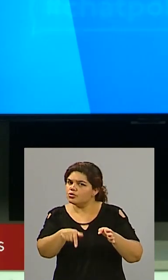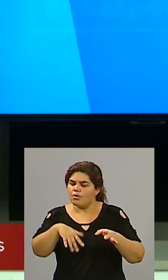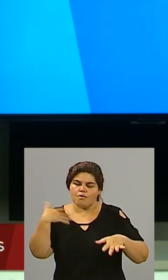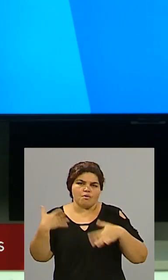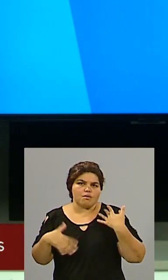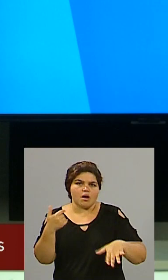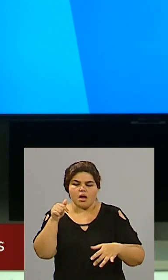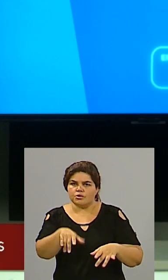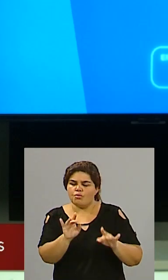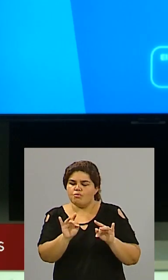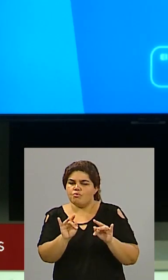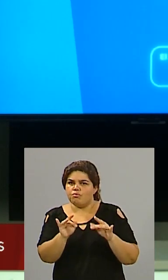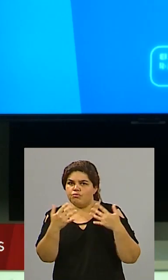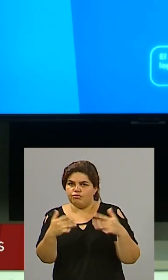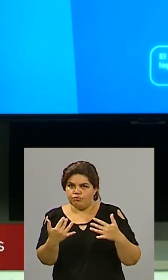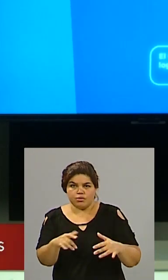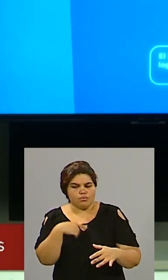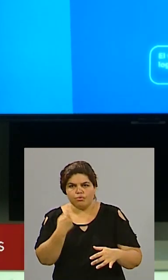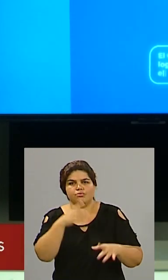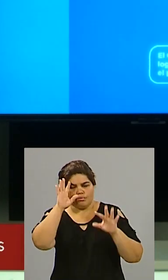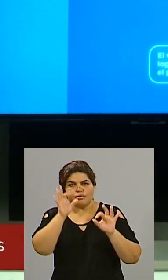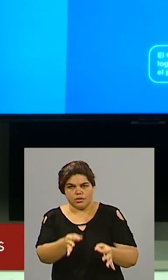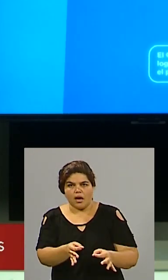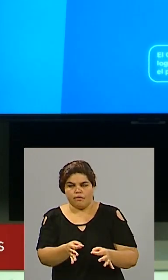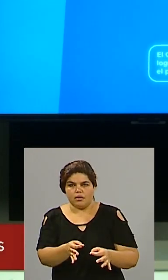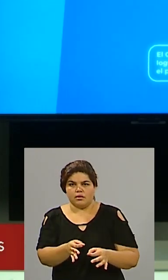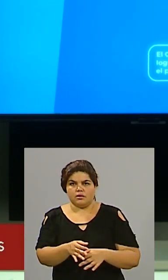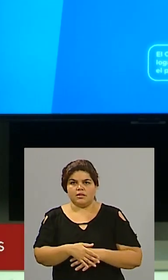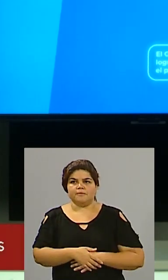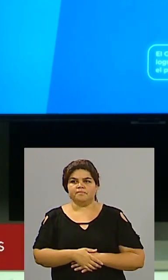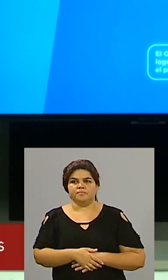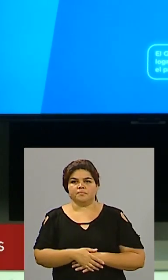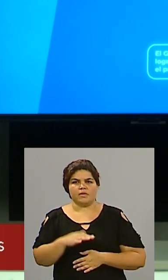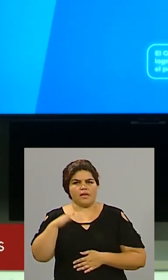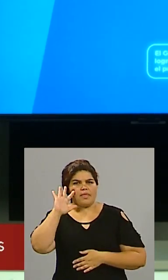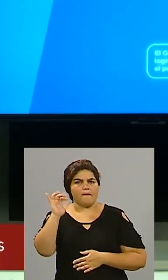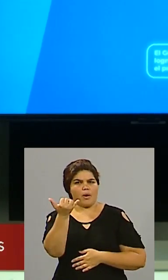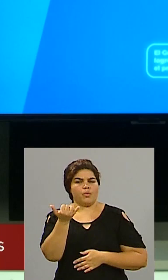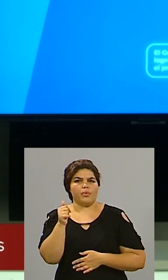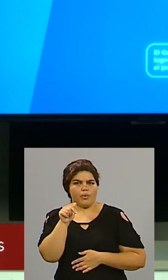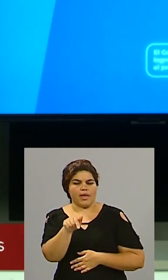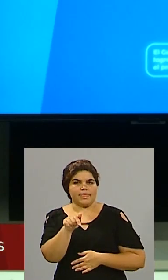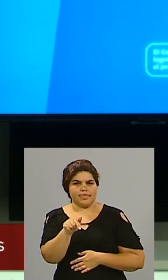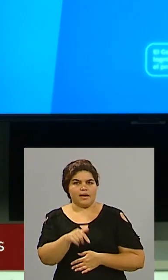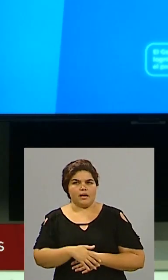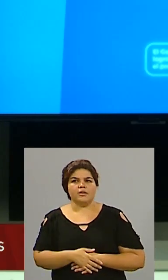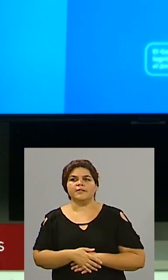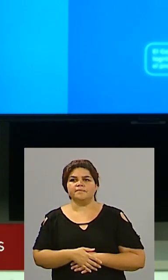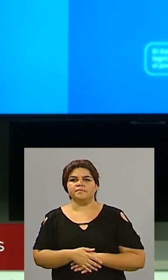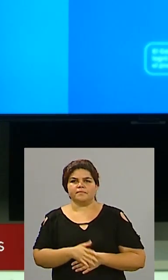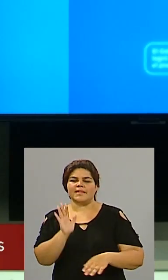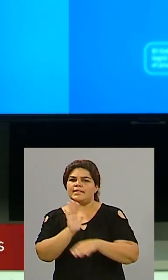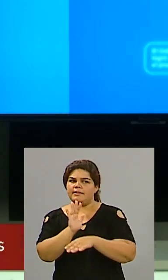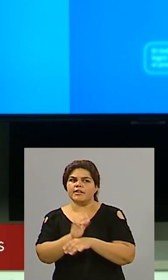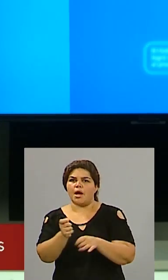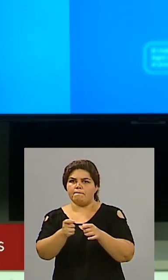inflexión en donde nosotros hemos visto, ¿no?, que hay una línea ascendente, ¿no? Tenemos que